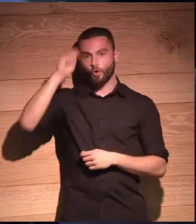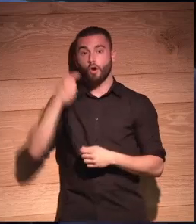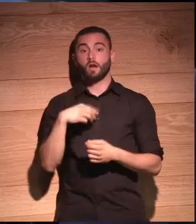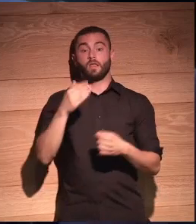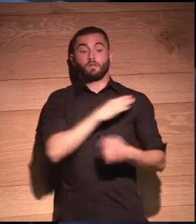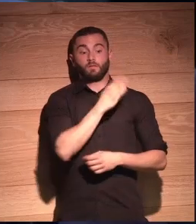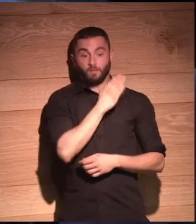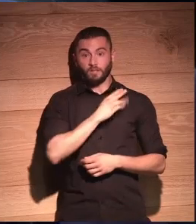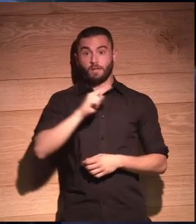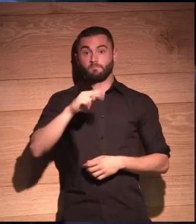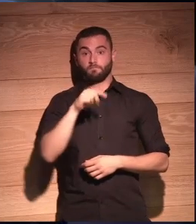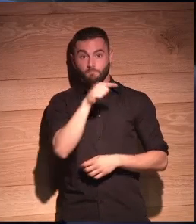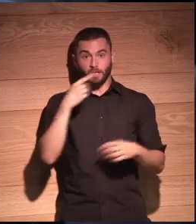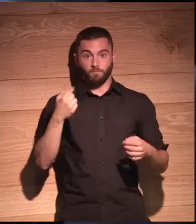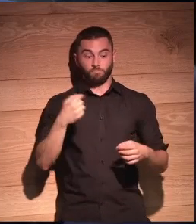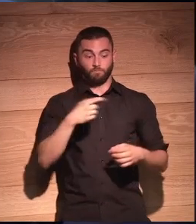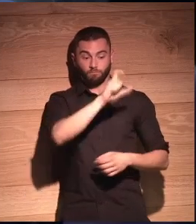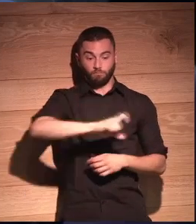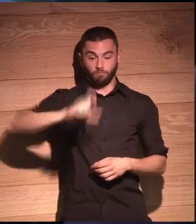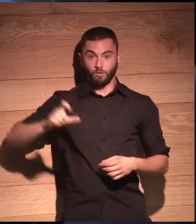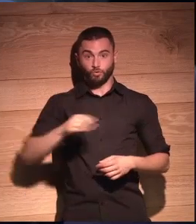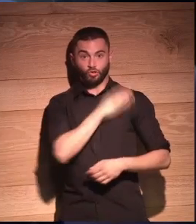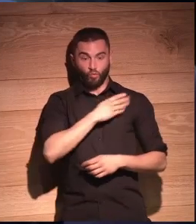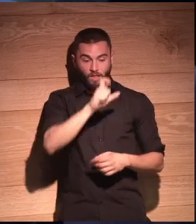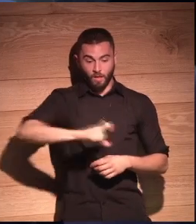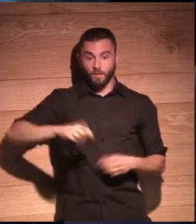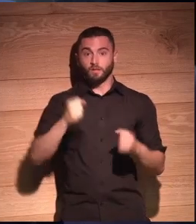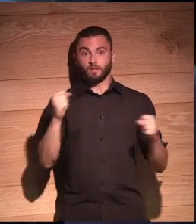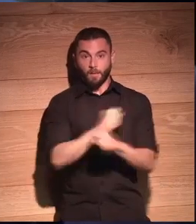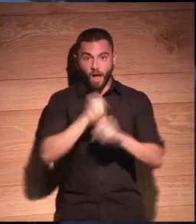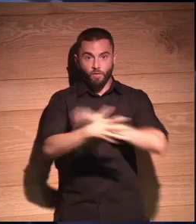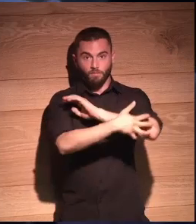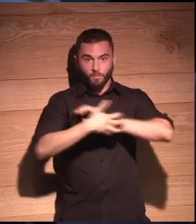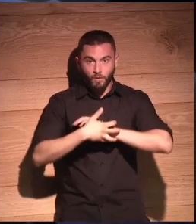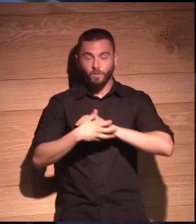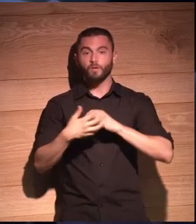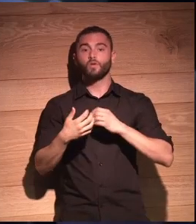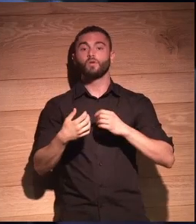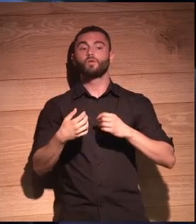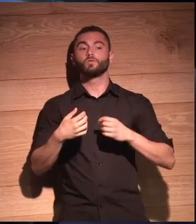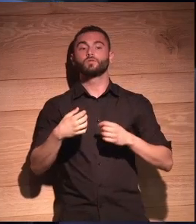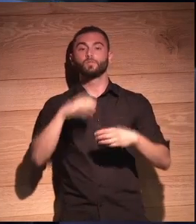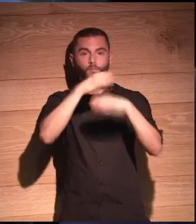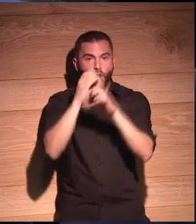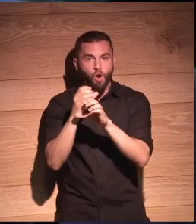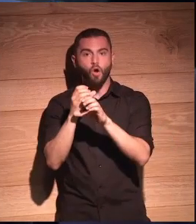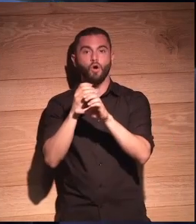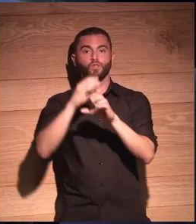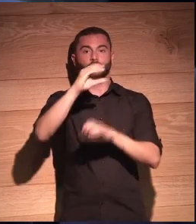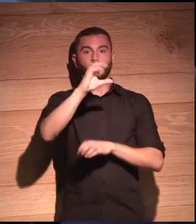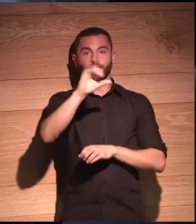de bachillerato, que están trabajando con biólogos, con fisiólogos vegetales y biólogos del